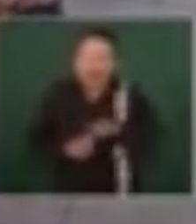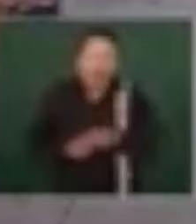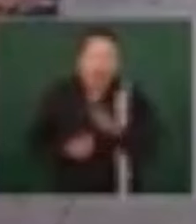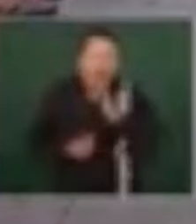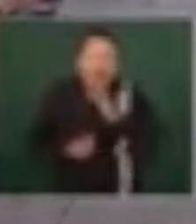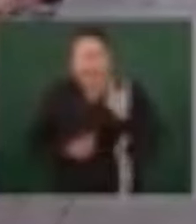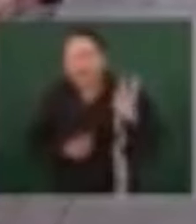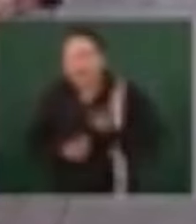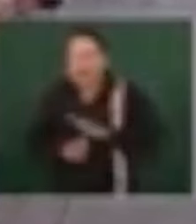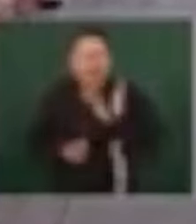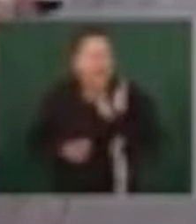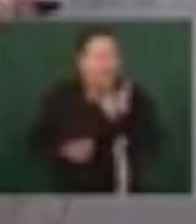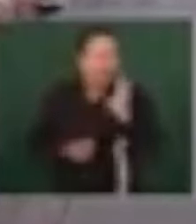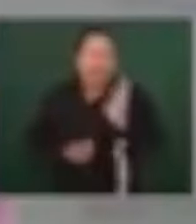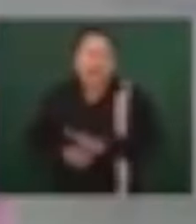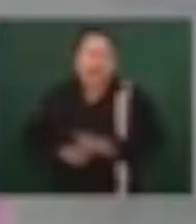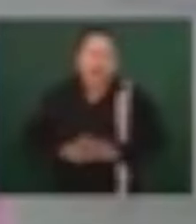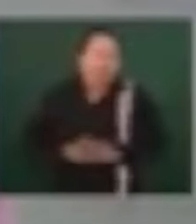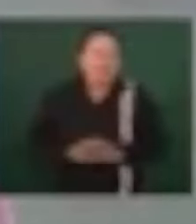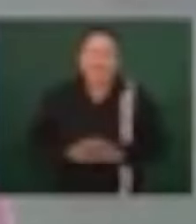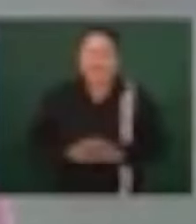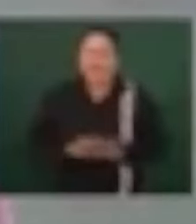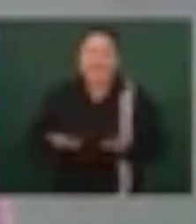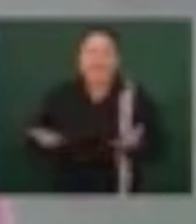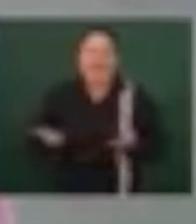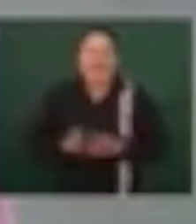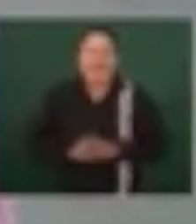podrido. Hay, desde luego,